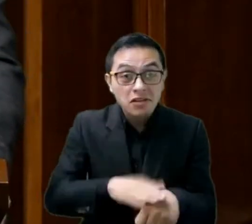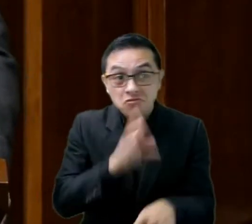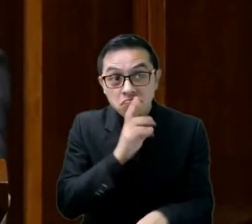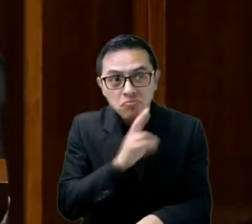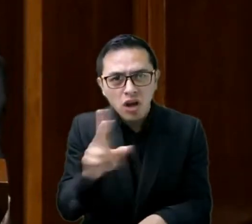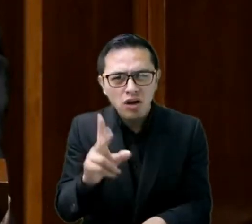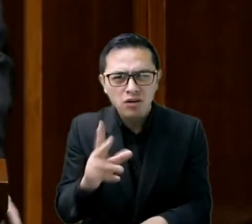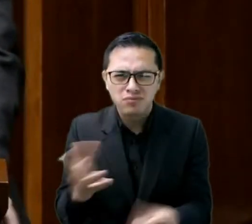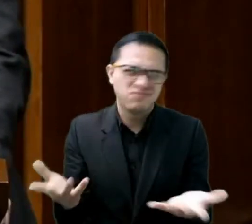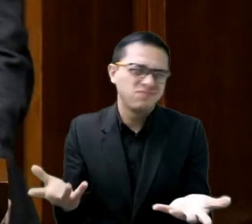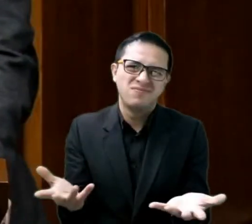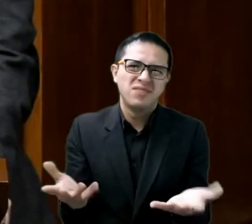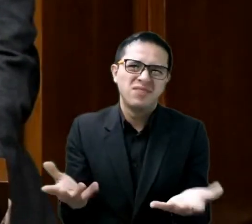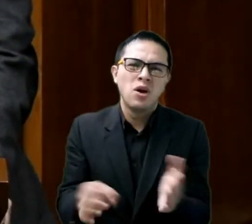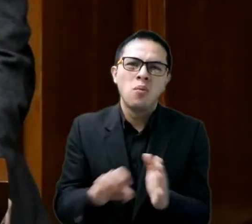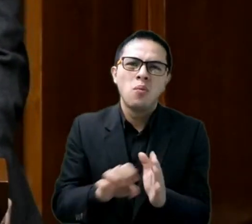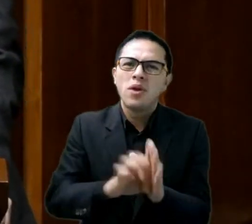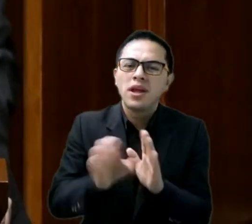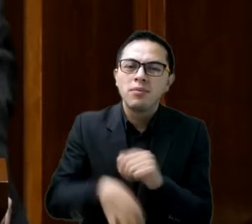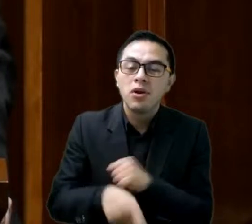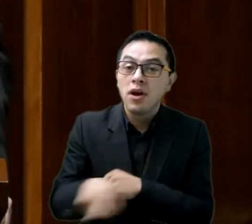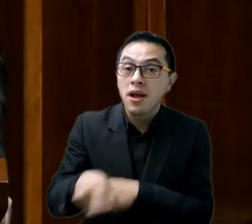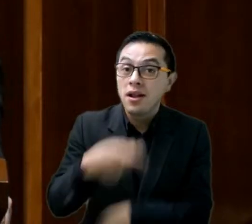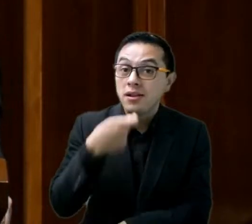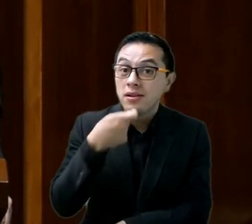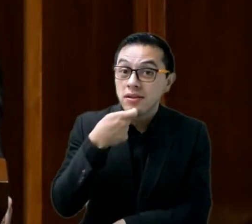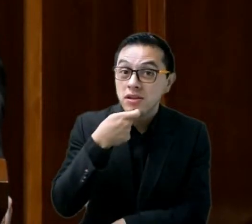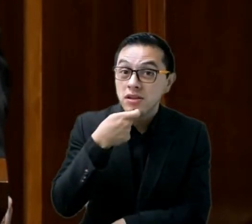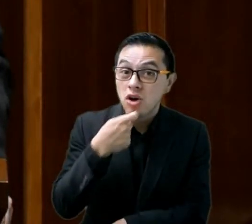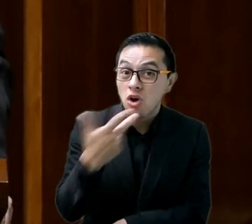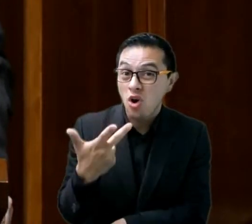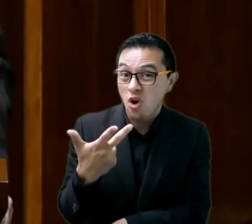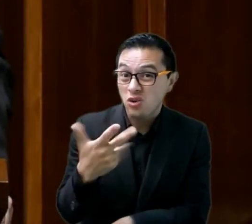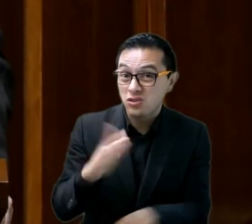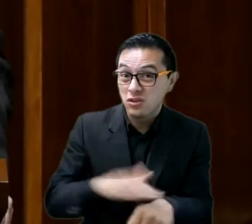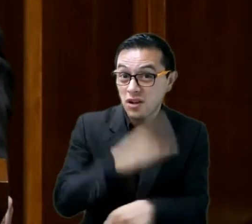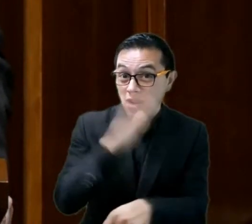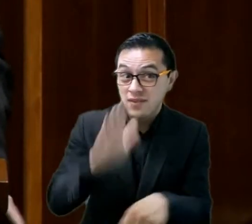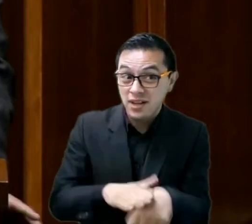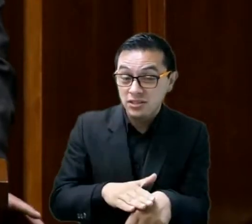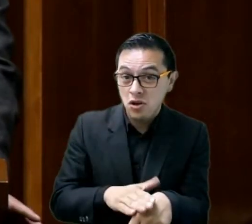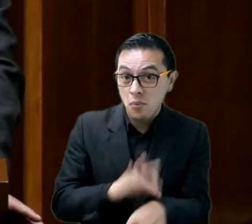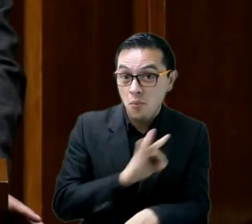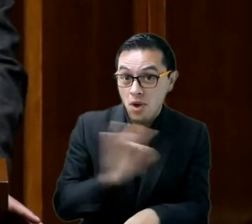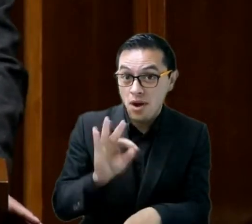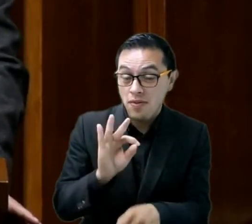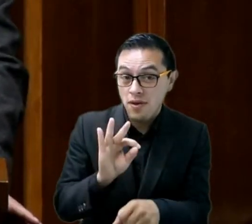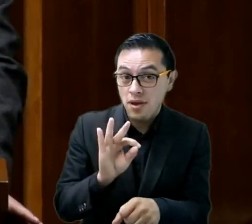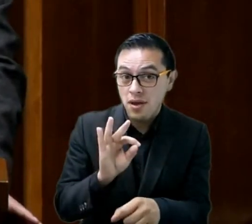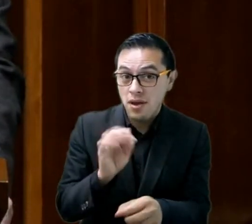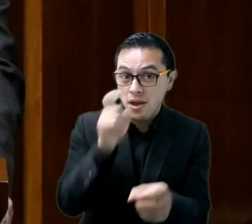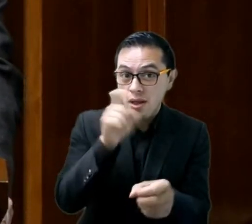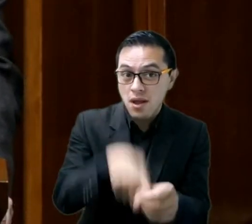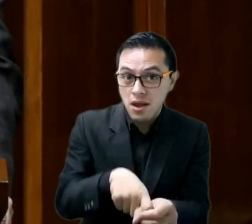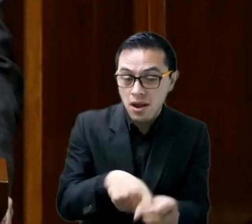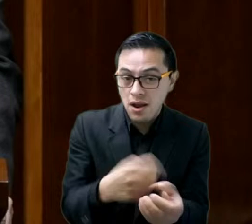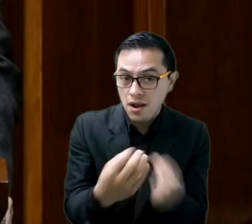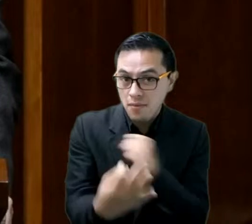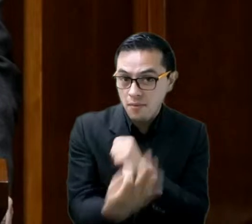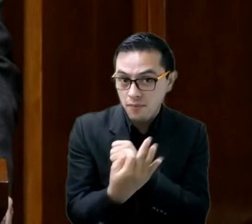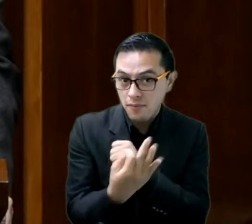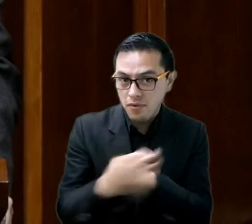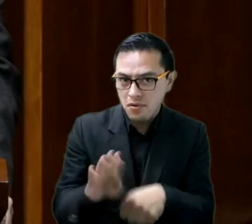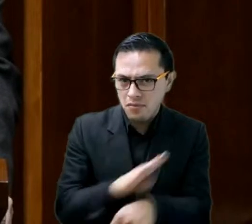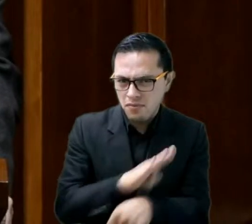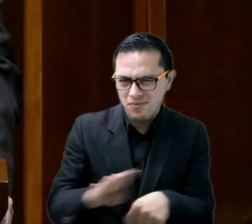que tener más de 8 de calificación para que le den una beca? Eso es no entender la realidad. O